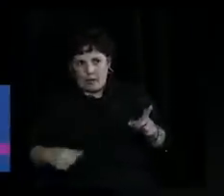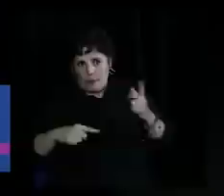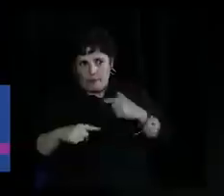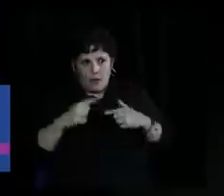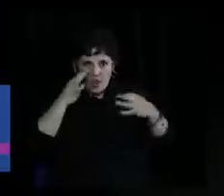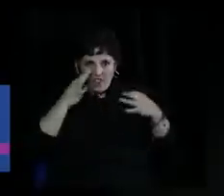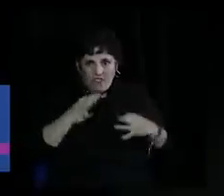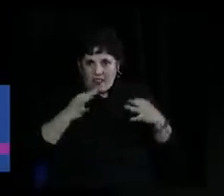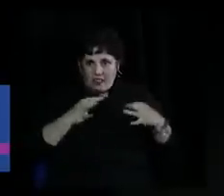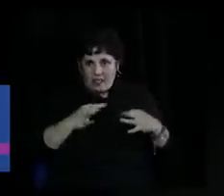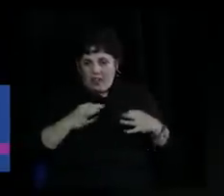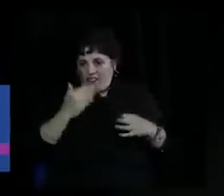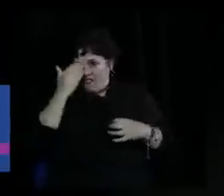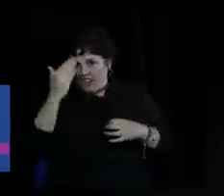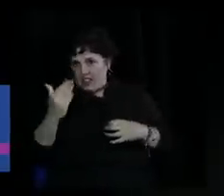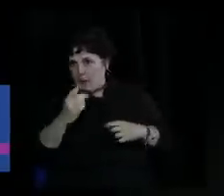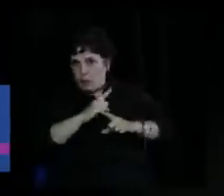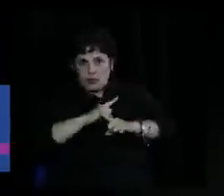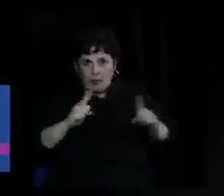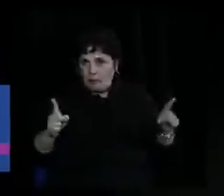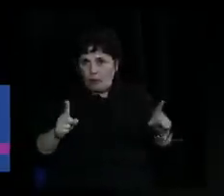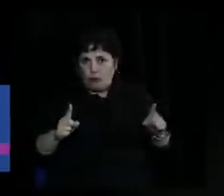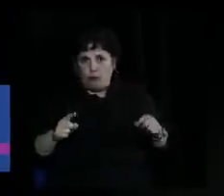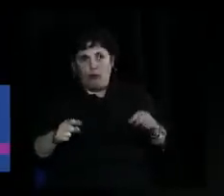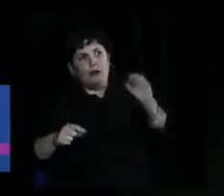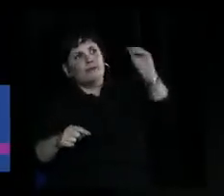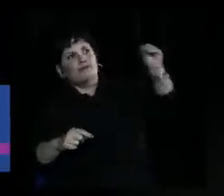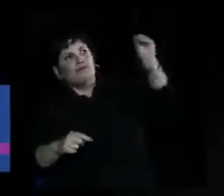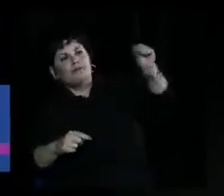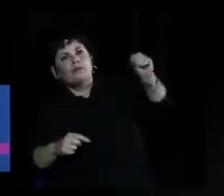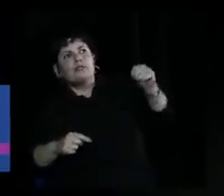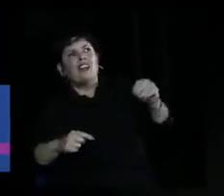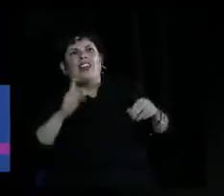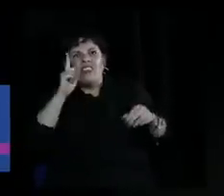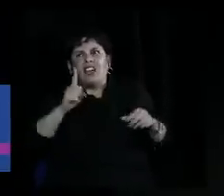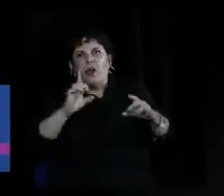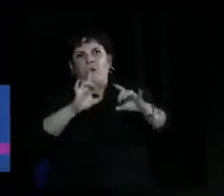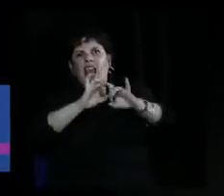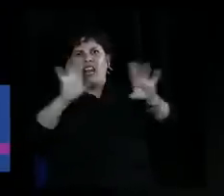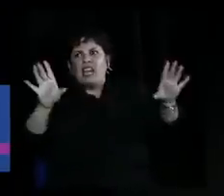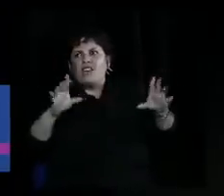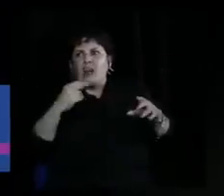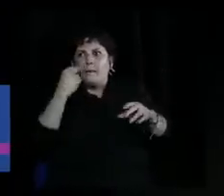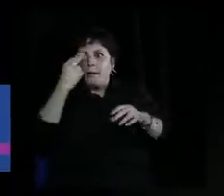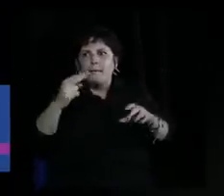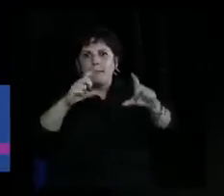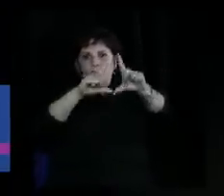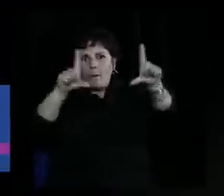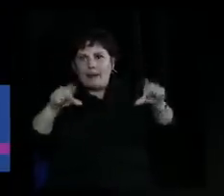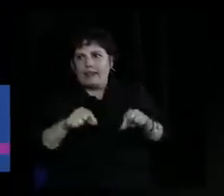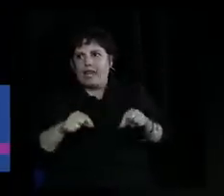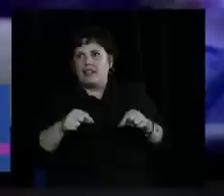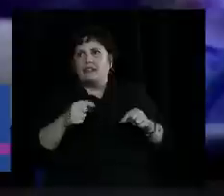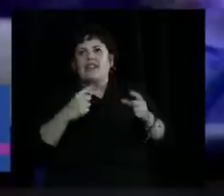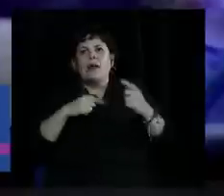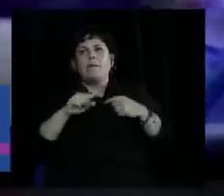verdad, tampoco la izquierda salió a decir hay que liberar las patentes. Sí, pero el